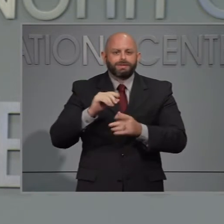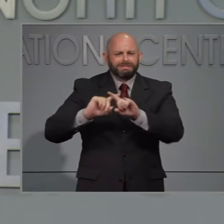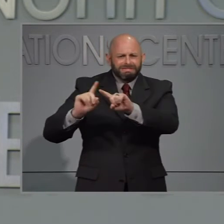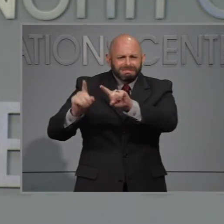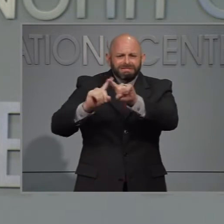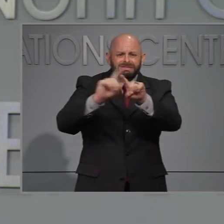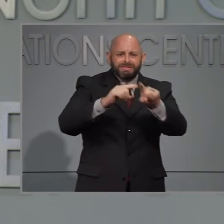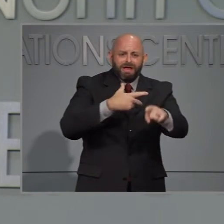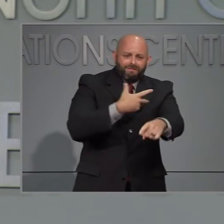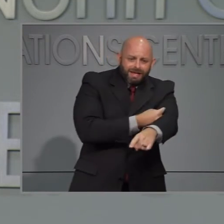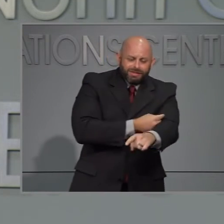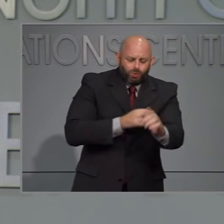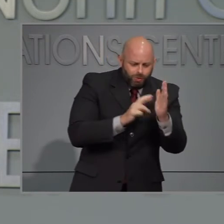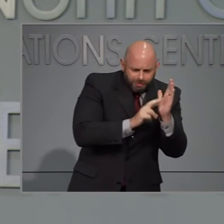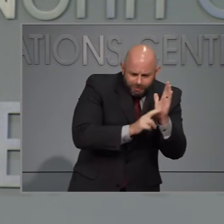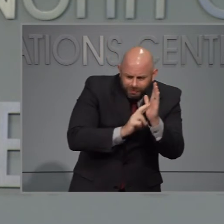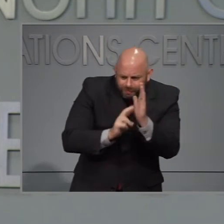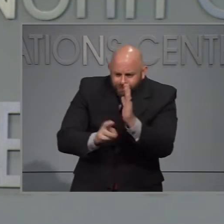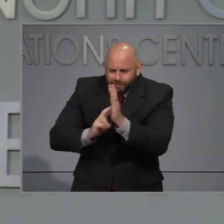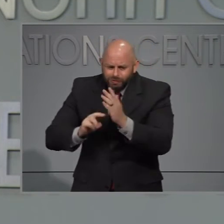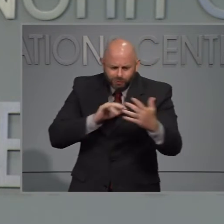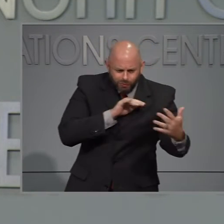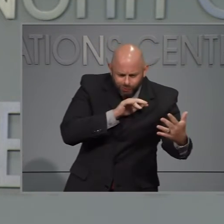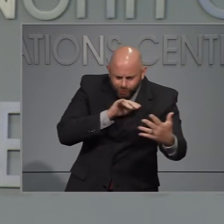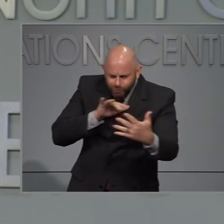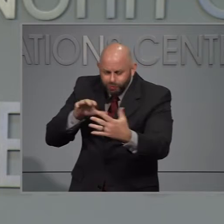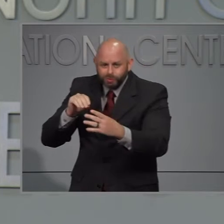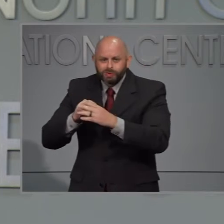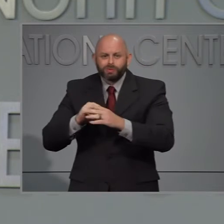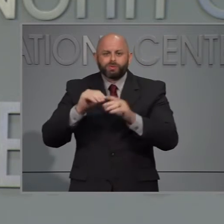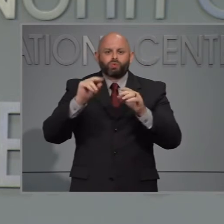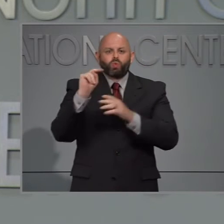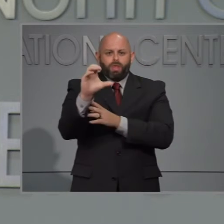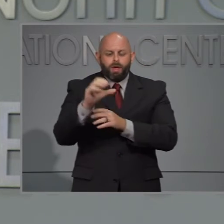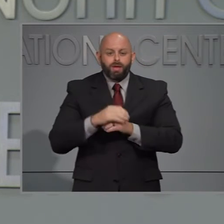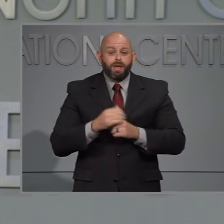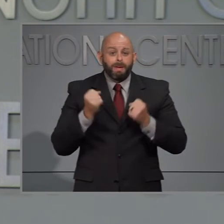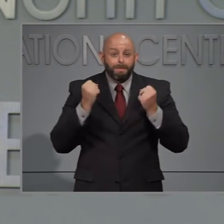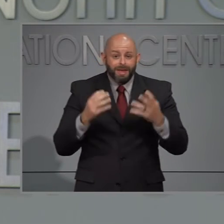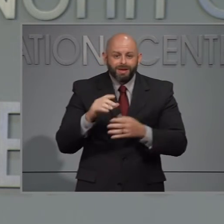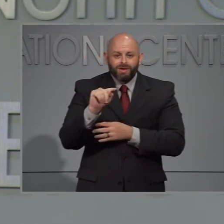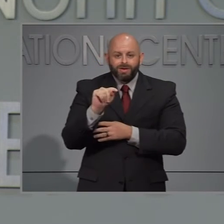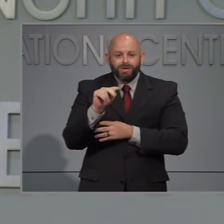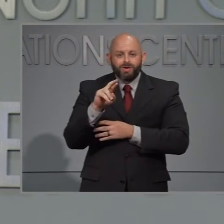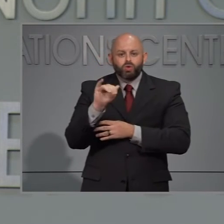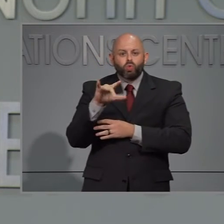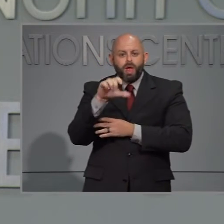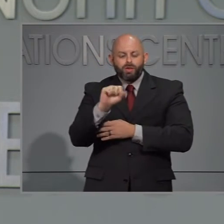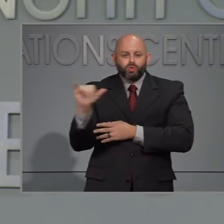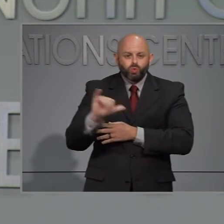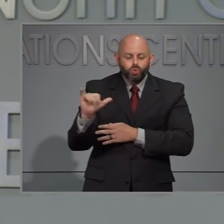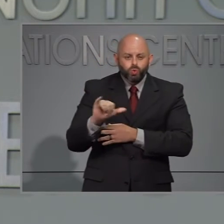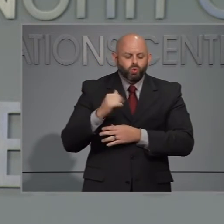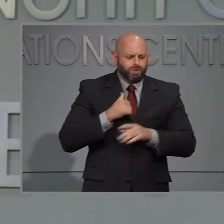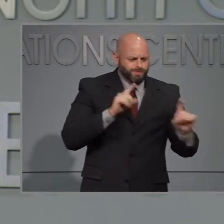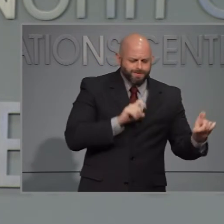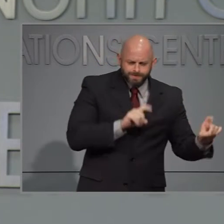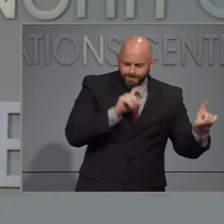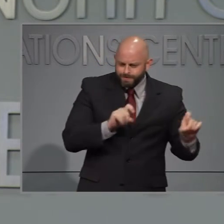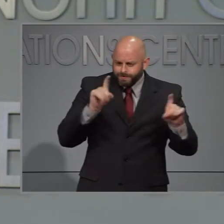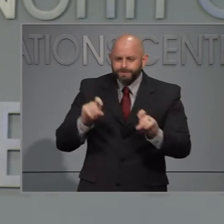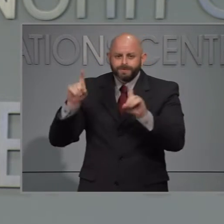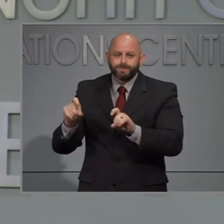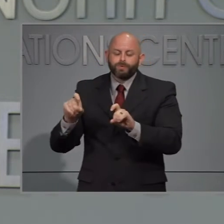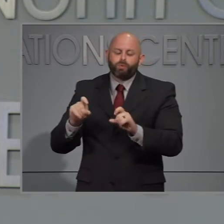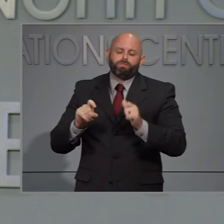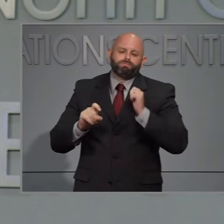tipos de virus corona. Y los ensayos clínicos que se hacen en el estado, siempre nos gusta que los líderes